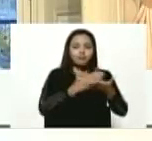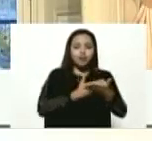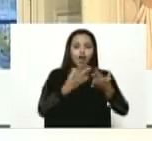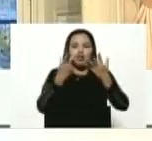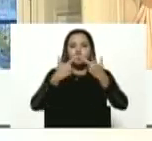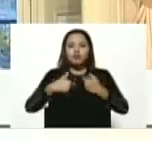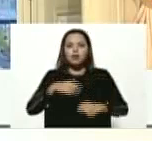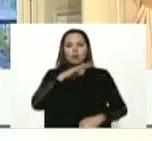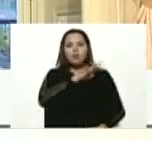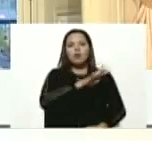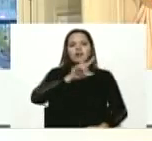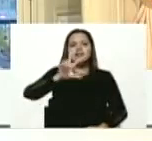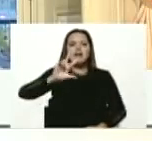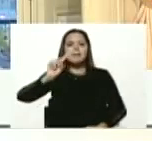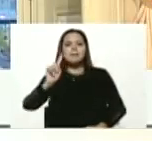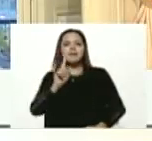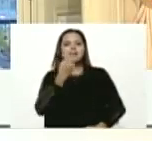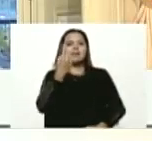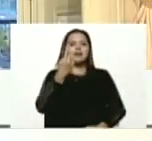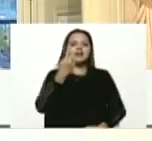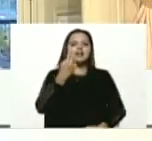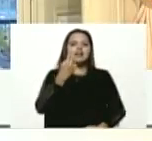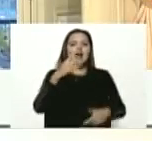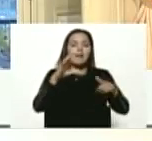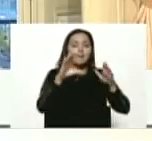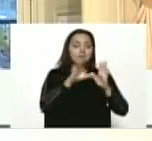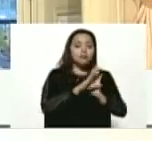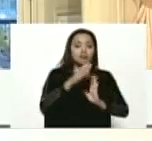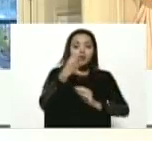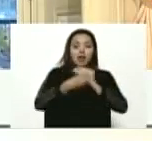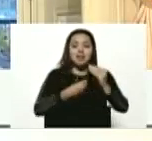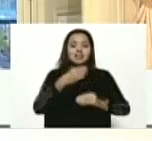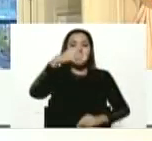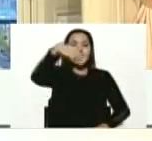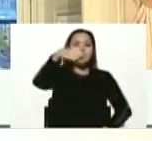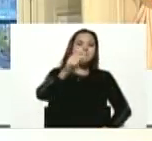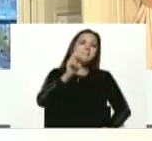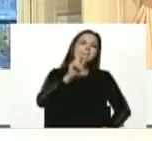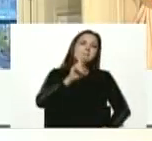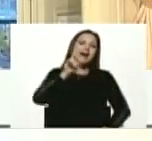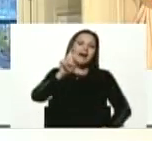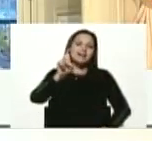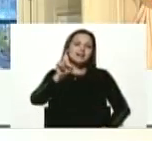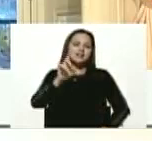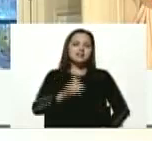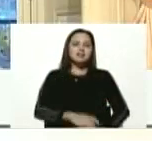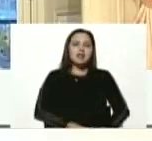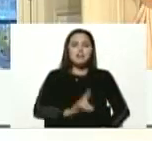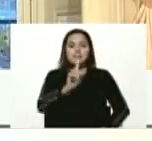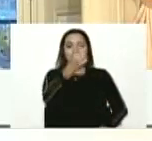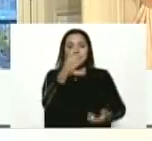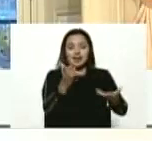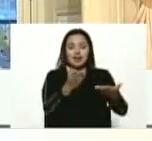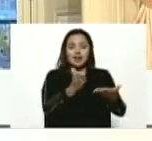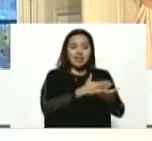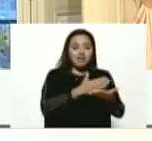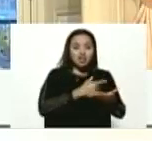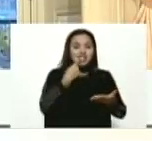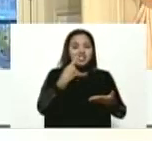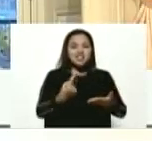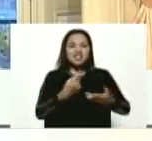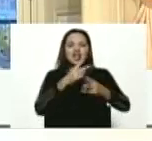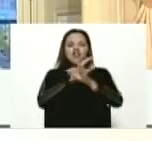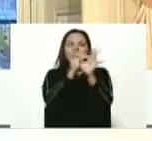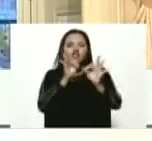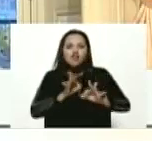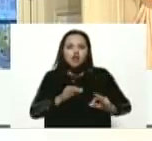43 del primer capítulo del primer libro, dice: el modo de producción